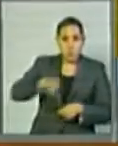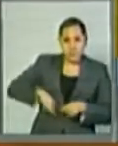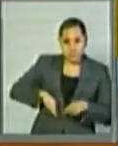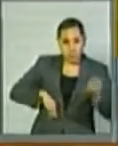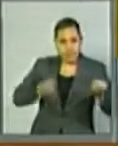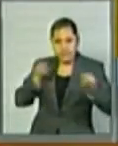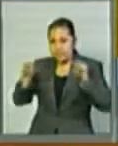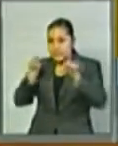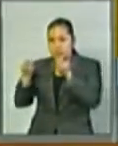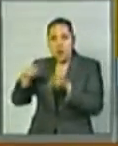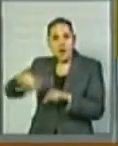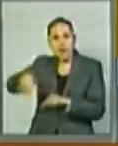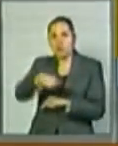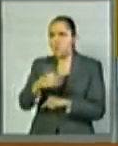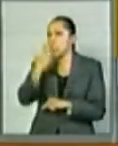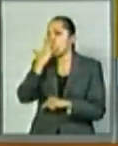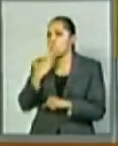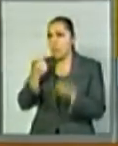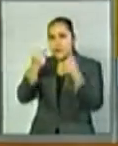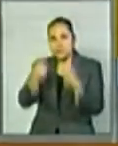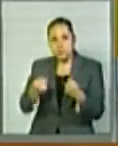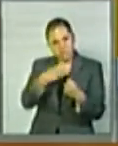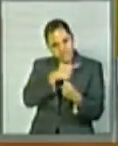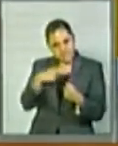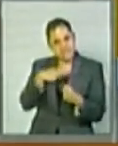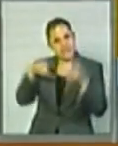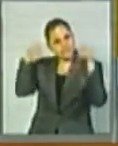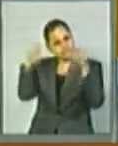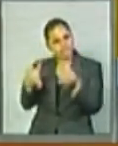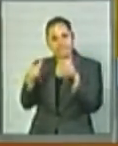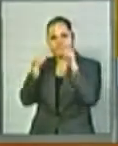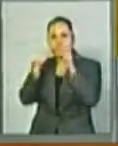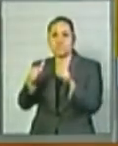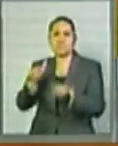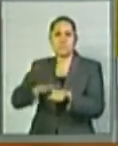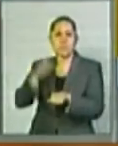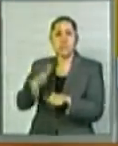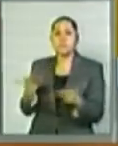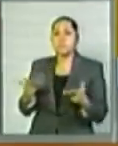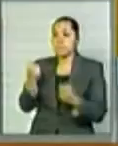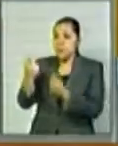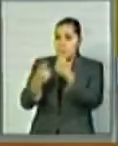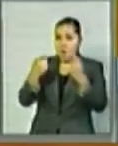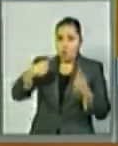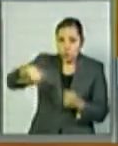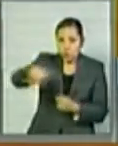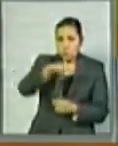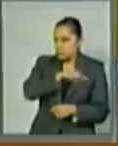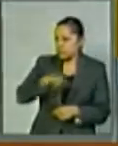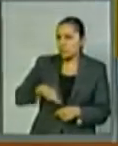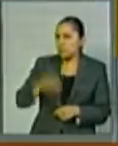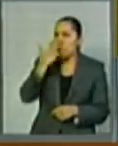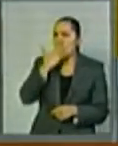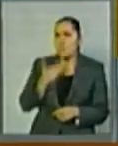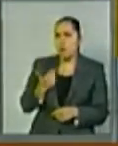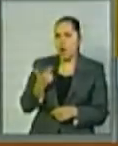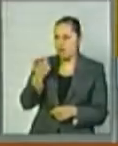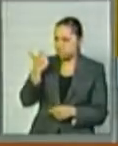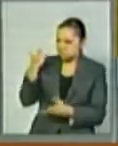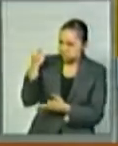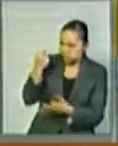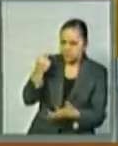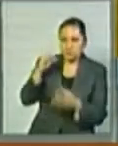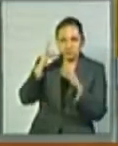en materia de seguridad, dado que muchos de ellos no cuentan con los recursos y las herramientas suficientes para enfrentar al